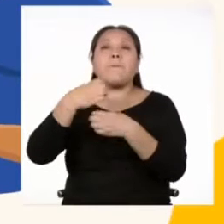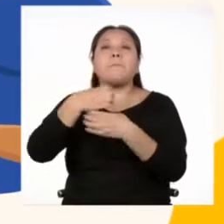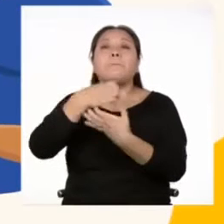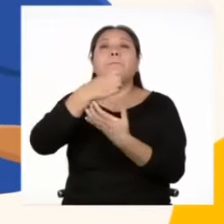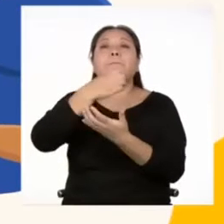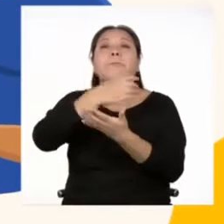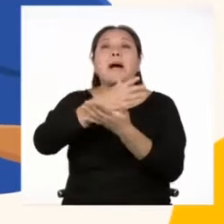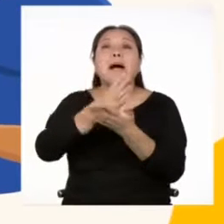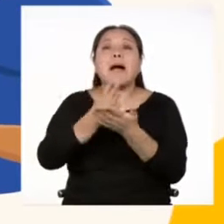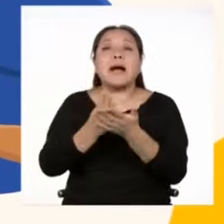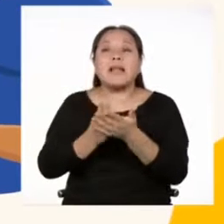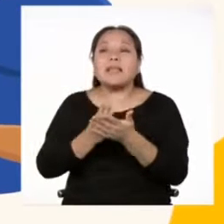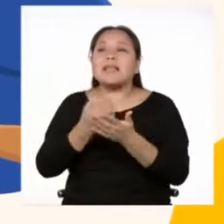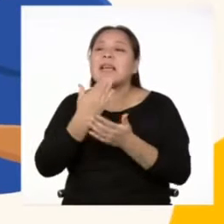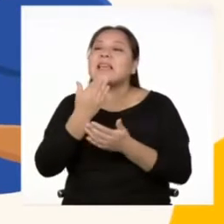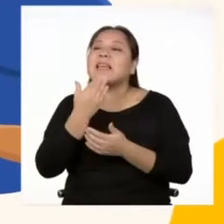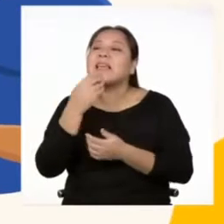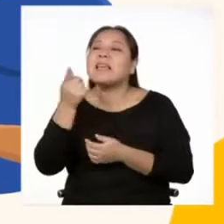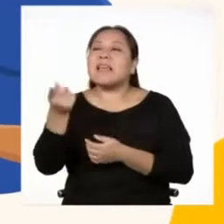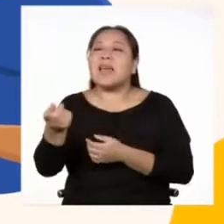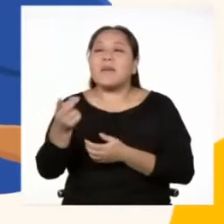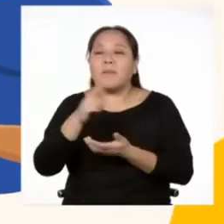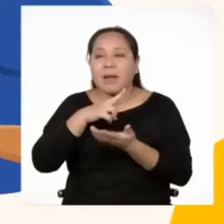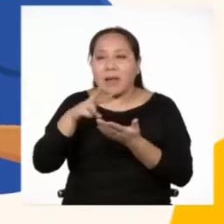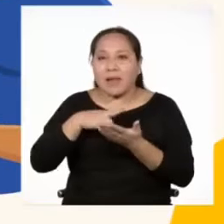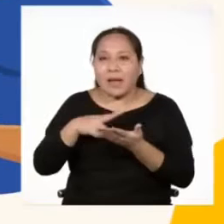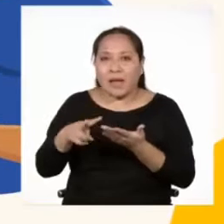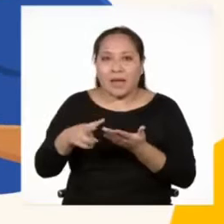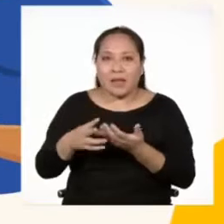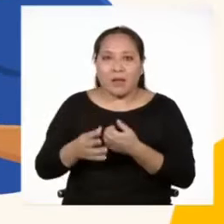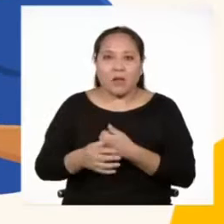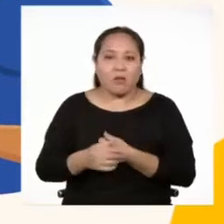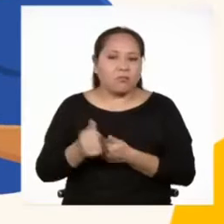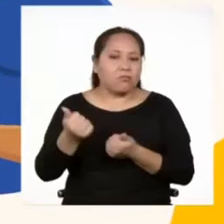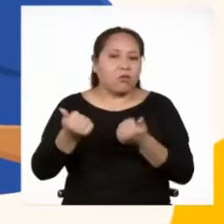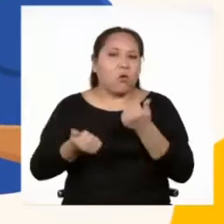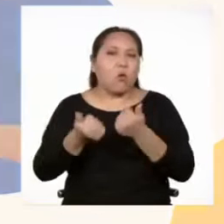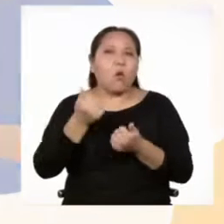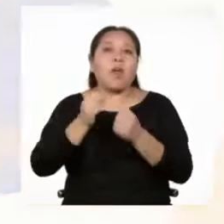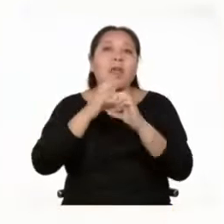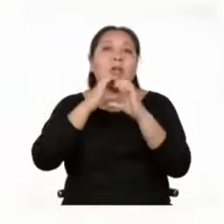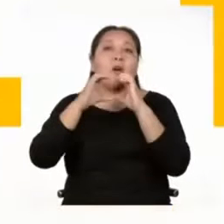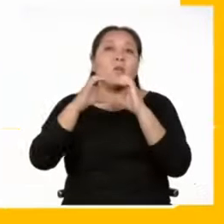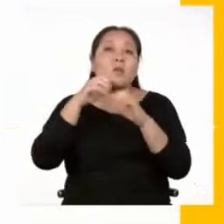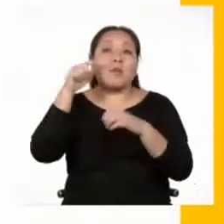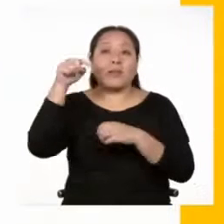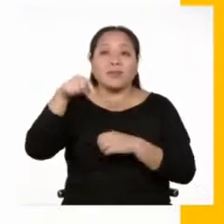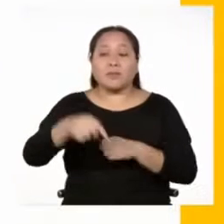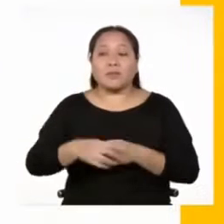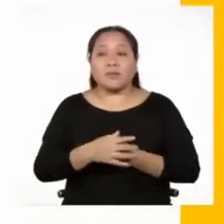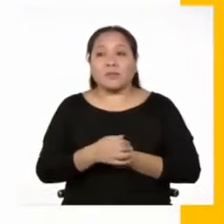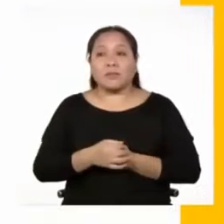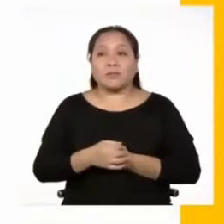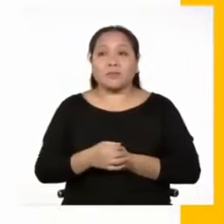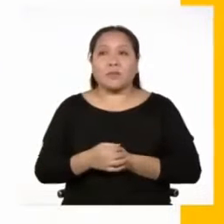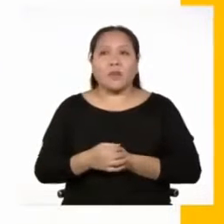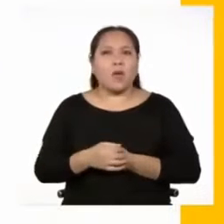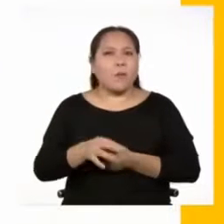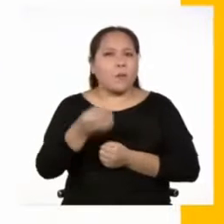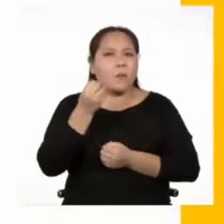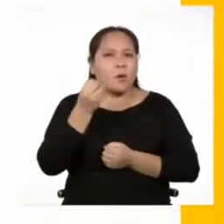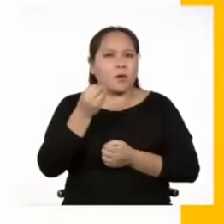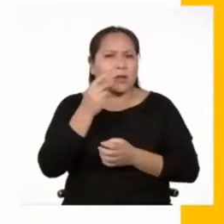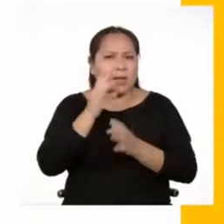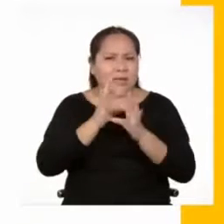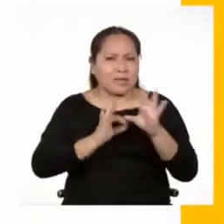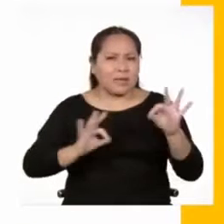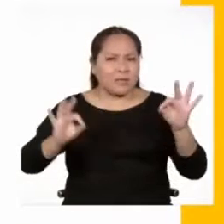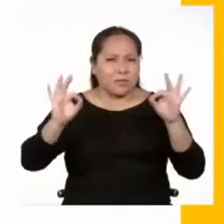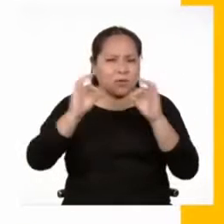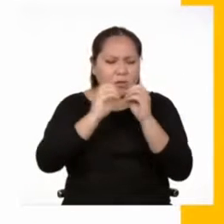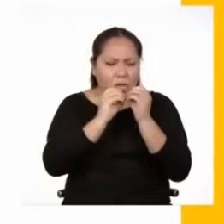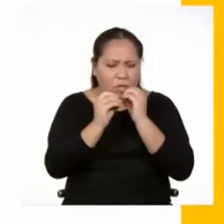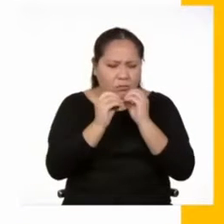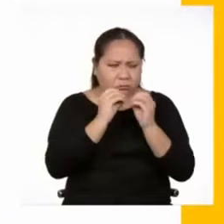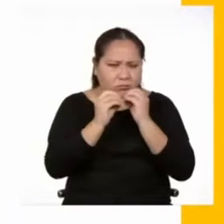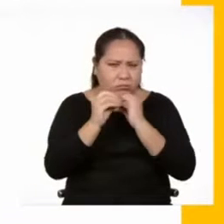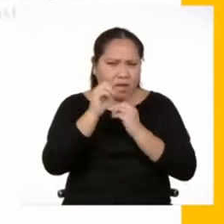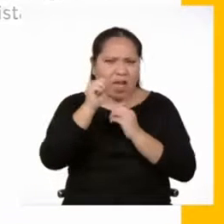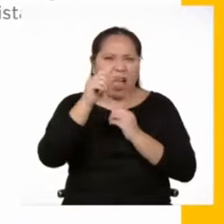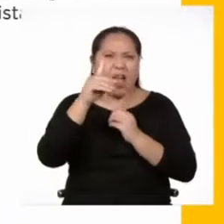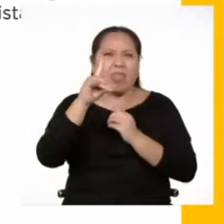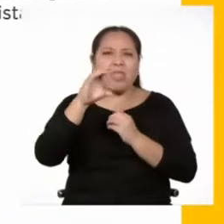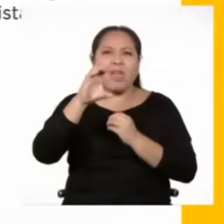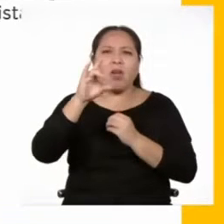a sus posibles lectores y a las situaciones en las que se da la comunicación. ¿Por qué es importante adecuar los textos que